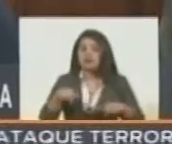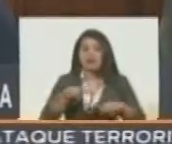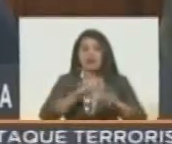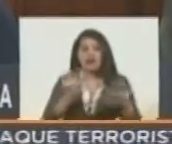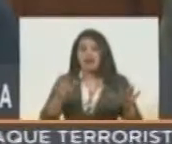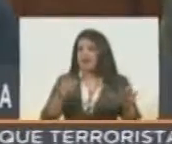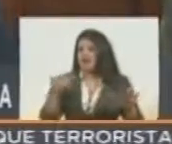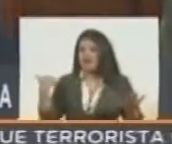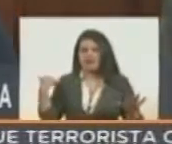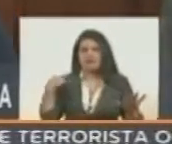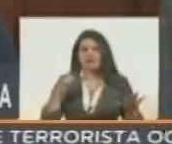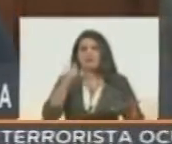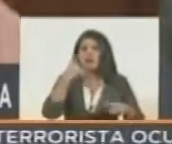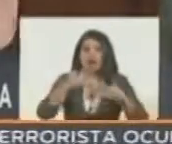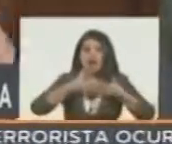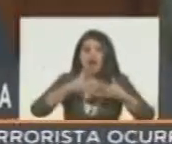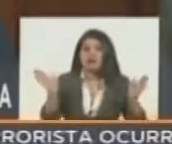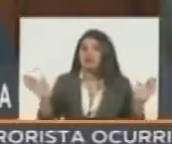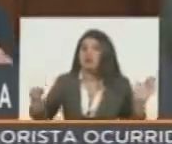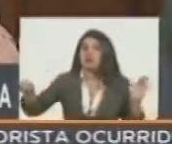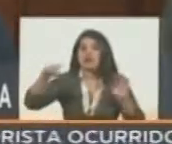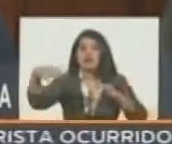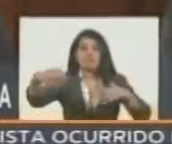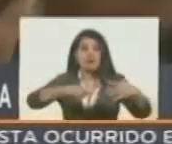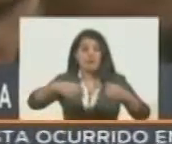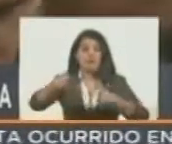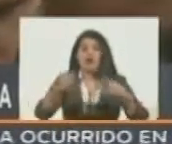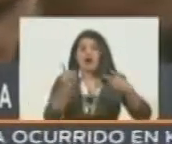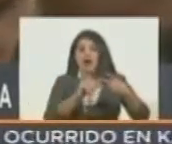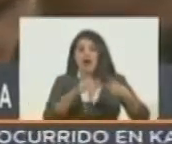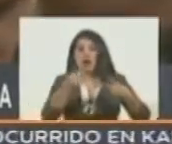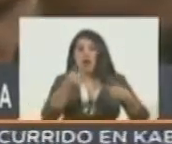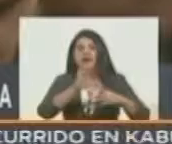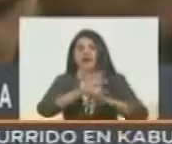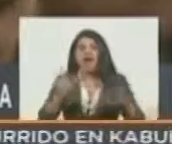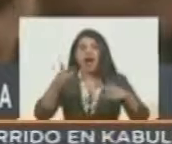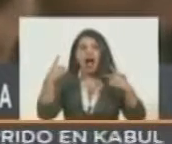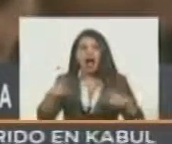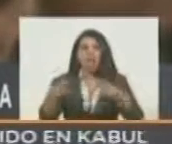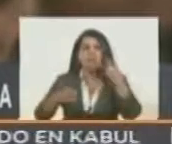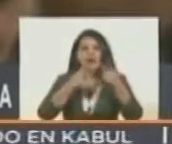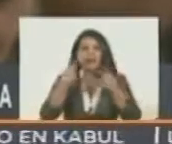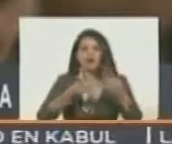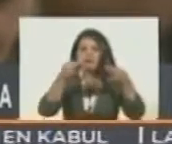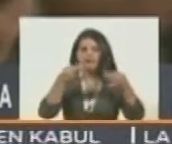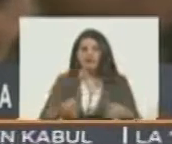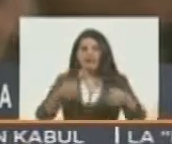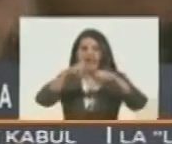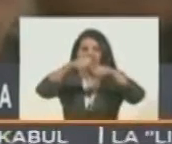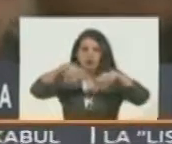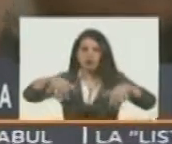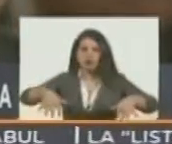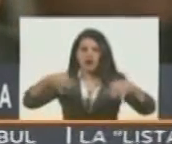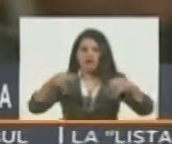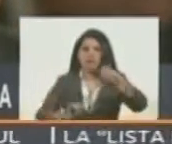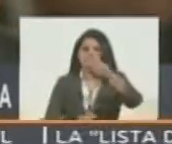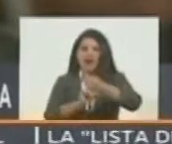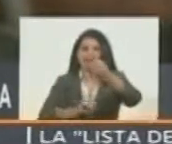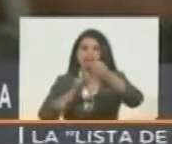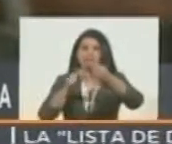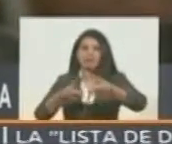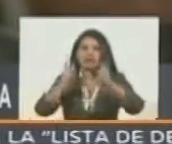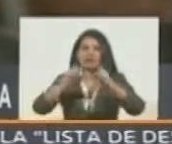subasta, pudiésemos decirle a toda Venezuela, ya tenemos una política cambiaria estructural para el